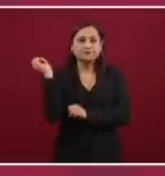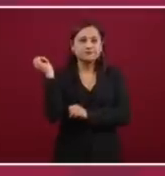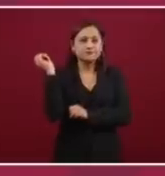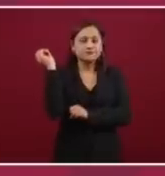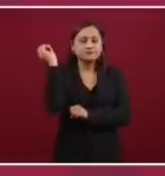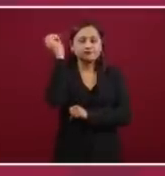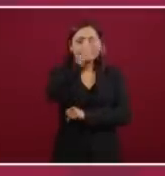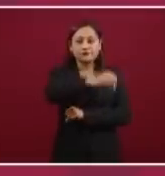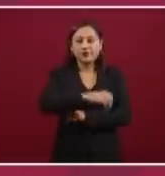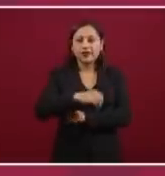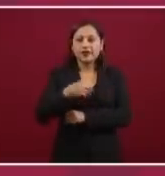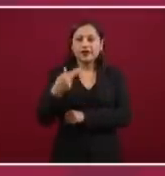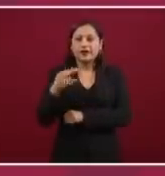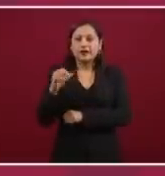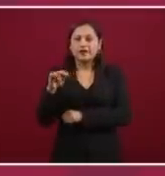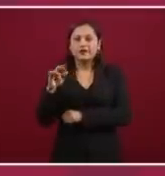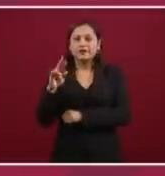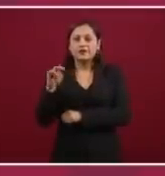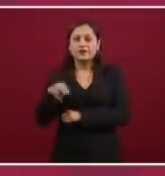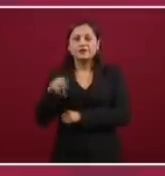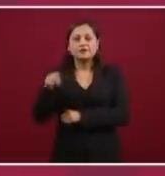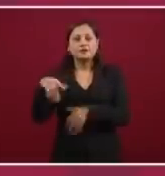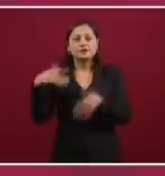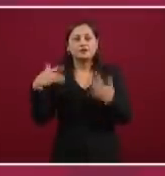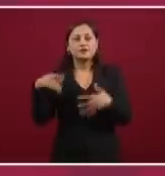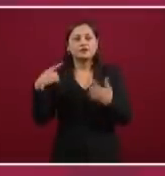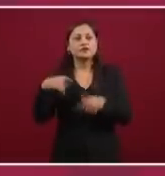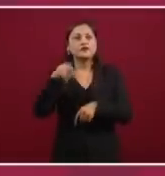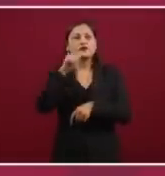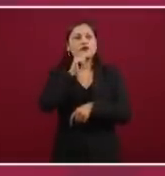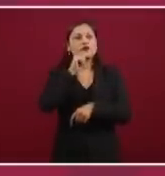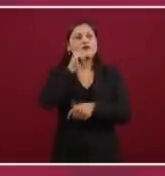Todavía no cae esa pelota.